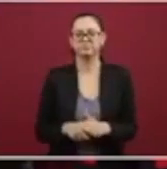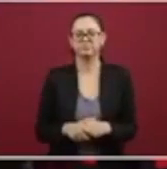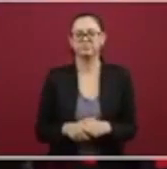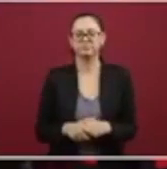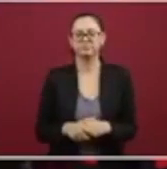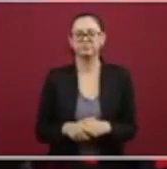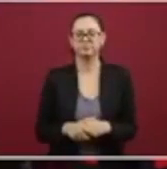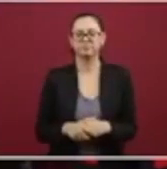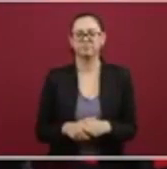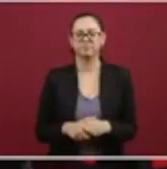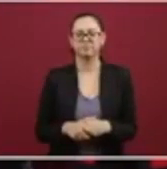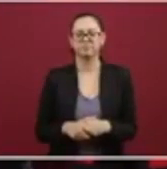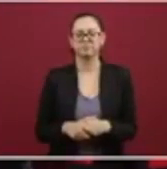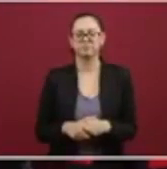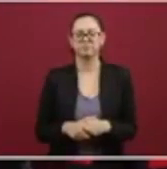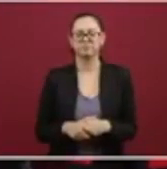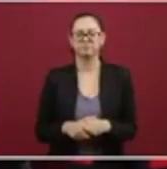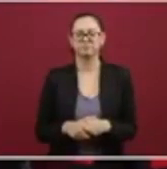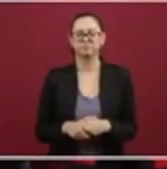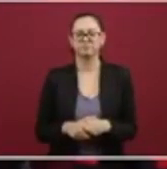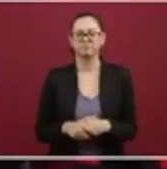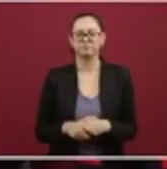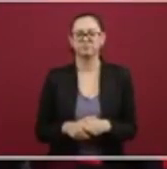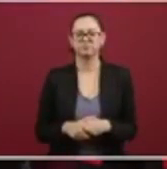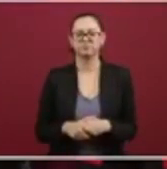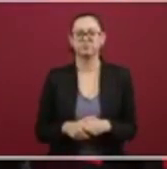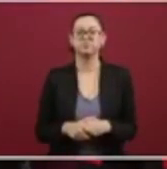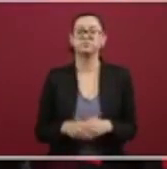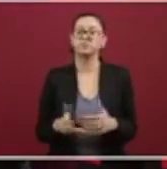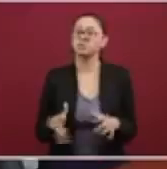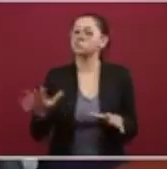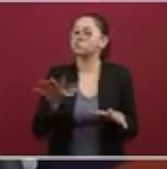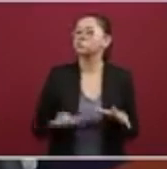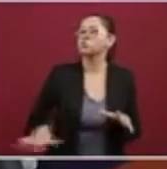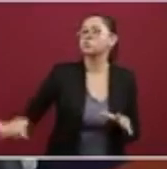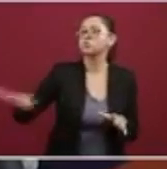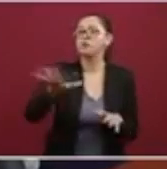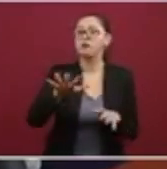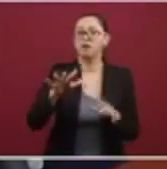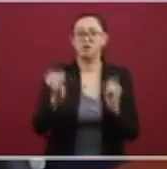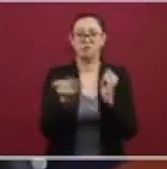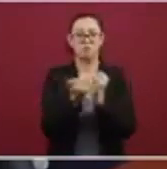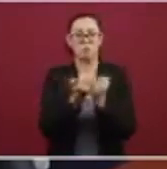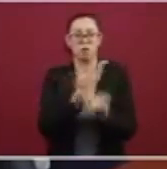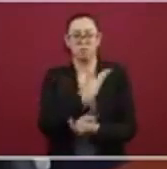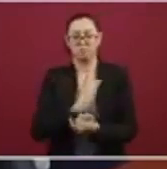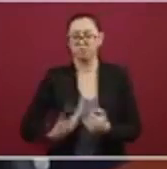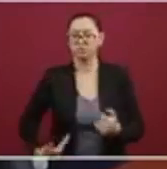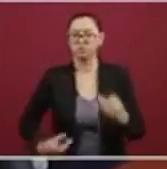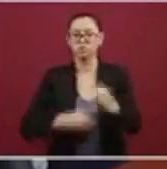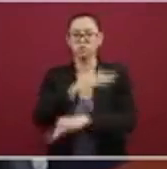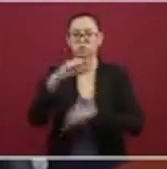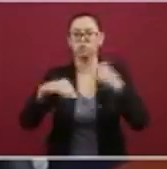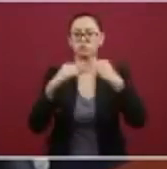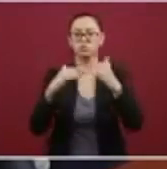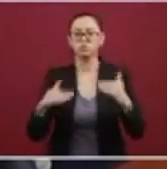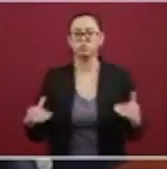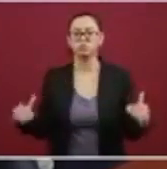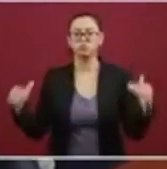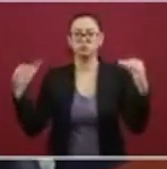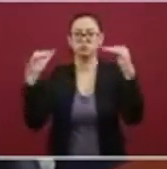la sociedad, al igual que el presidente, nos veamos como iguales, porque somos